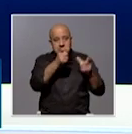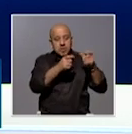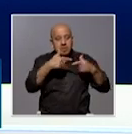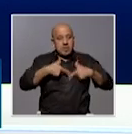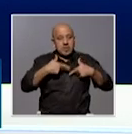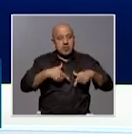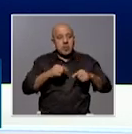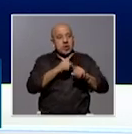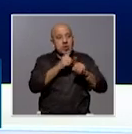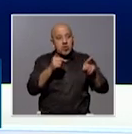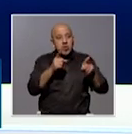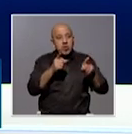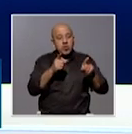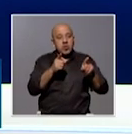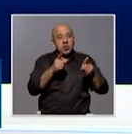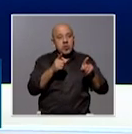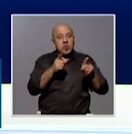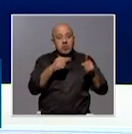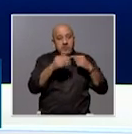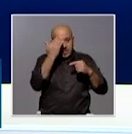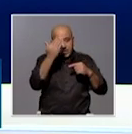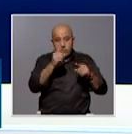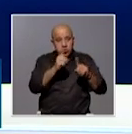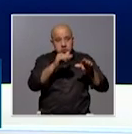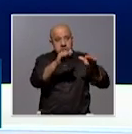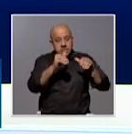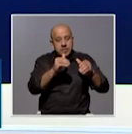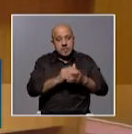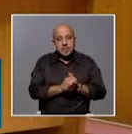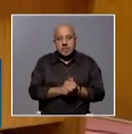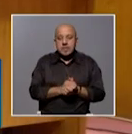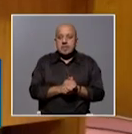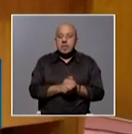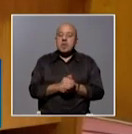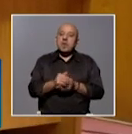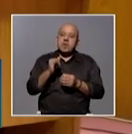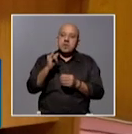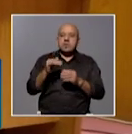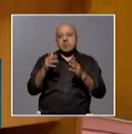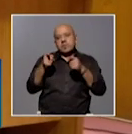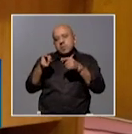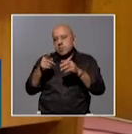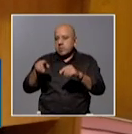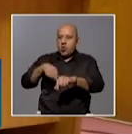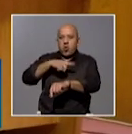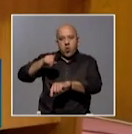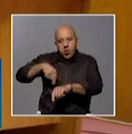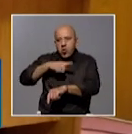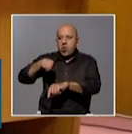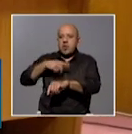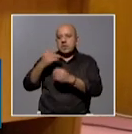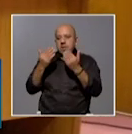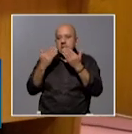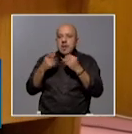y no es convocada por la oposición es decir por el frente amplio bueno si podríamos hablar ahora de este episodio que para mí es muy